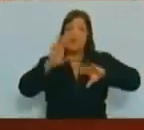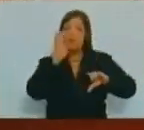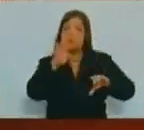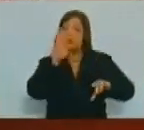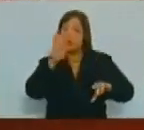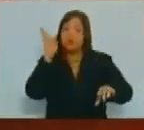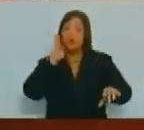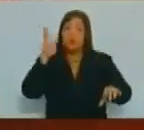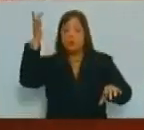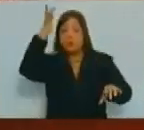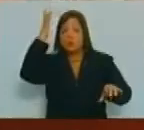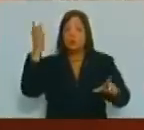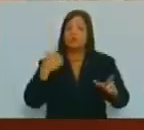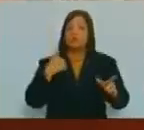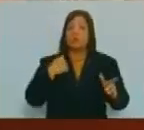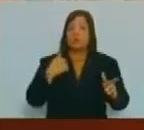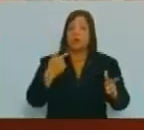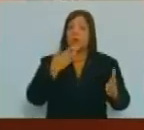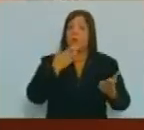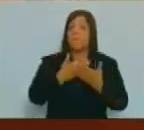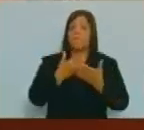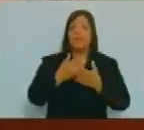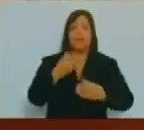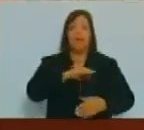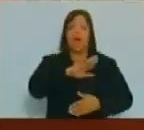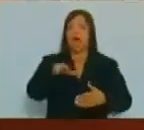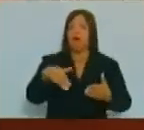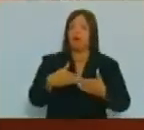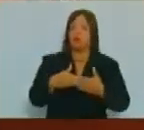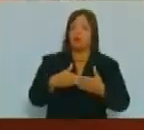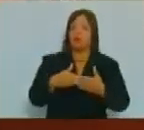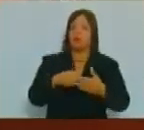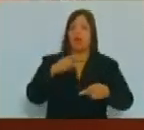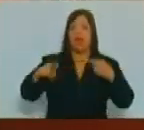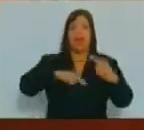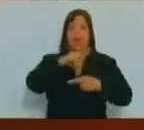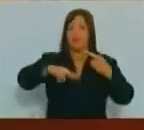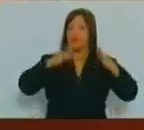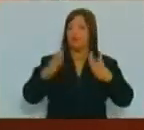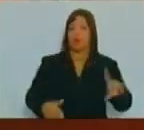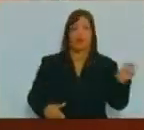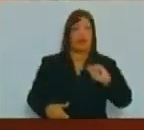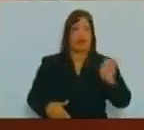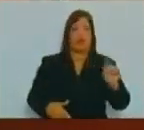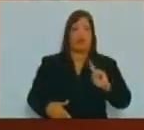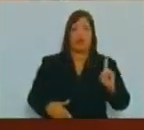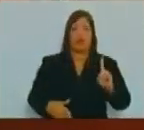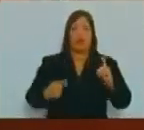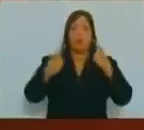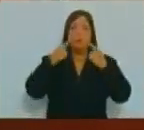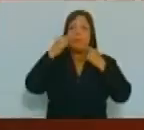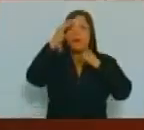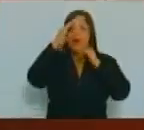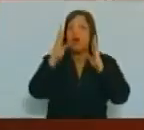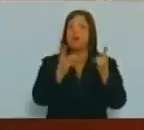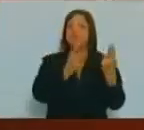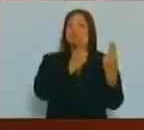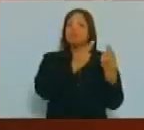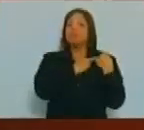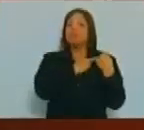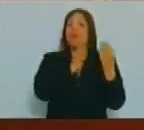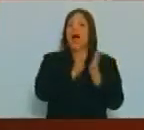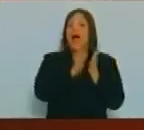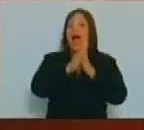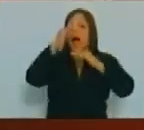entienden nosotros no le pedimos a todo el mundo que se tiene que convertir en revolucionario pero el que esté ocupando un cargo público